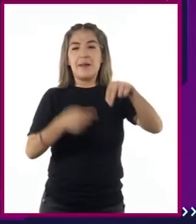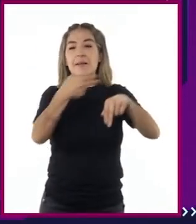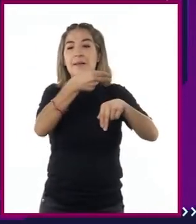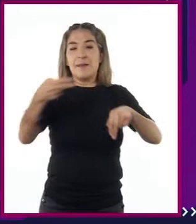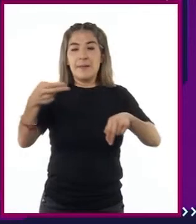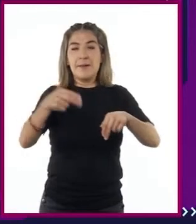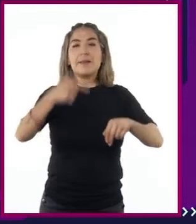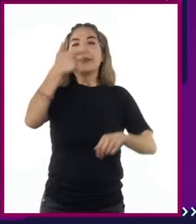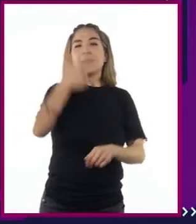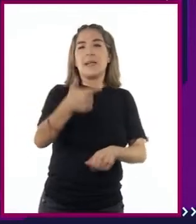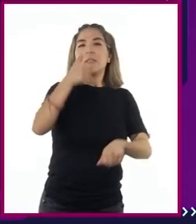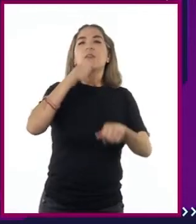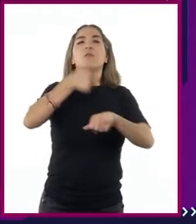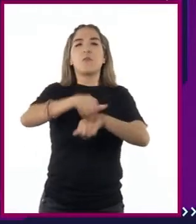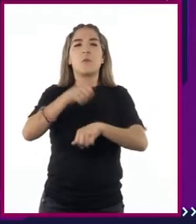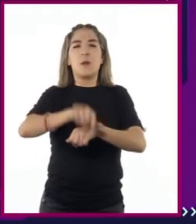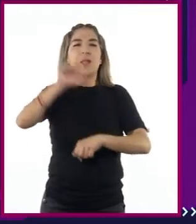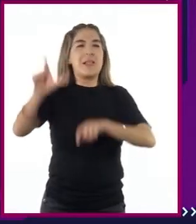número de lados.